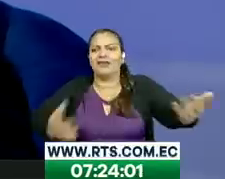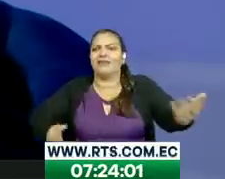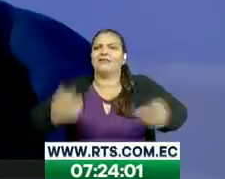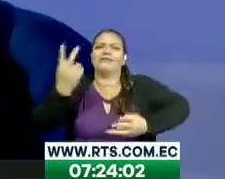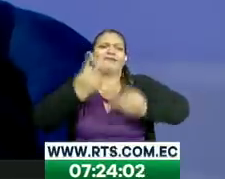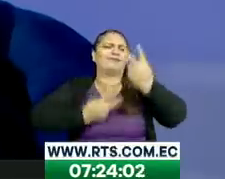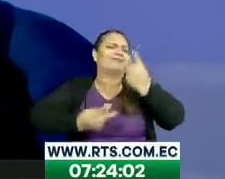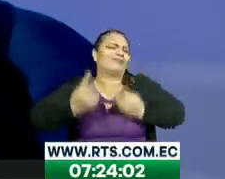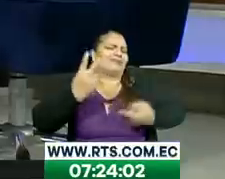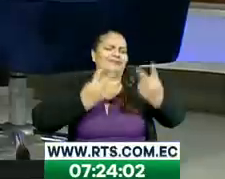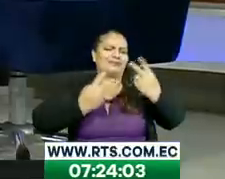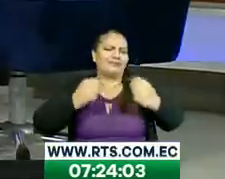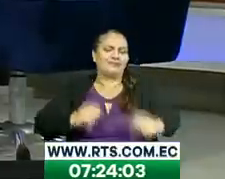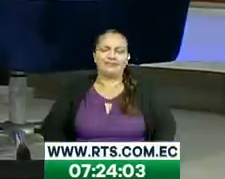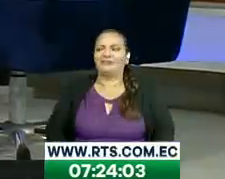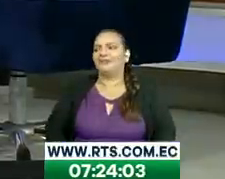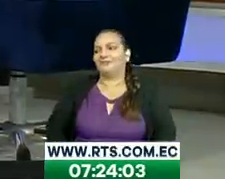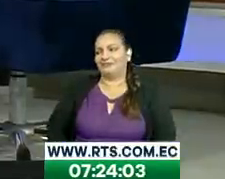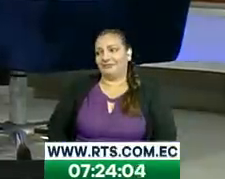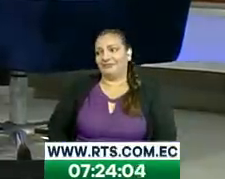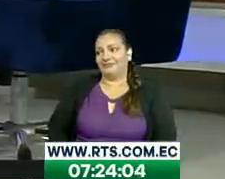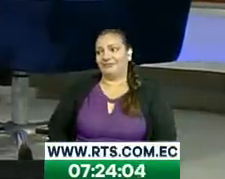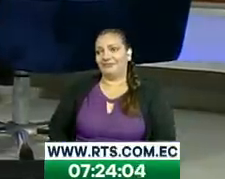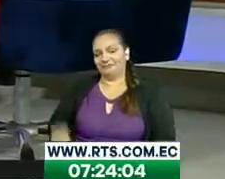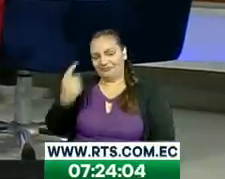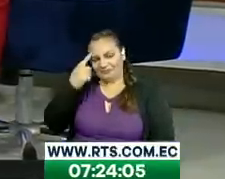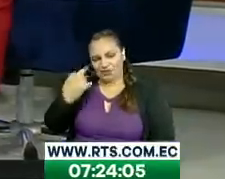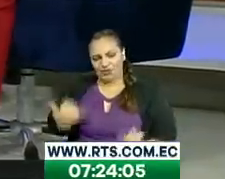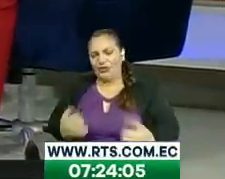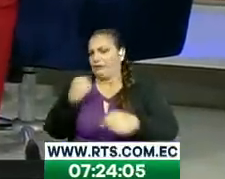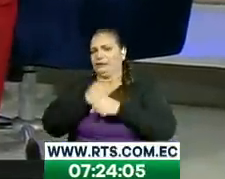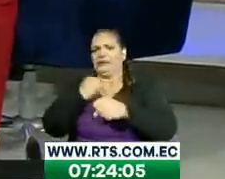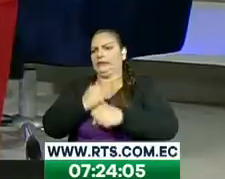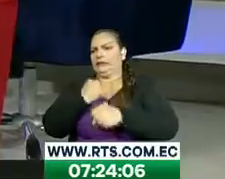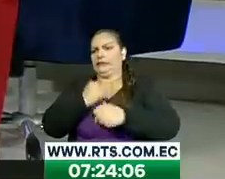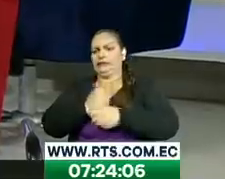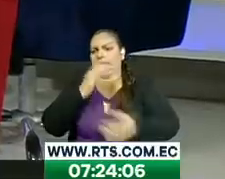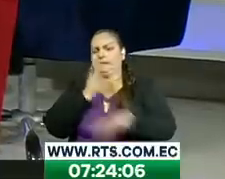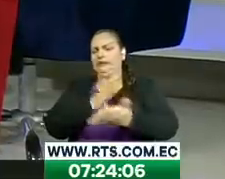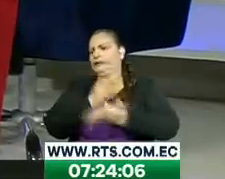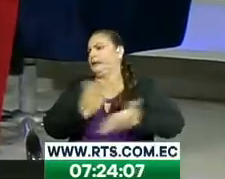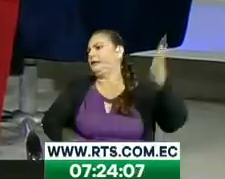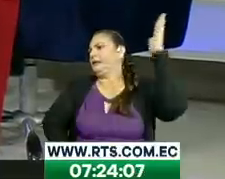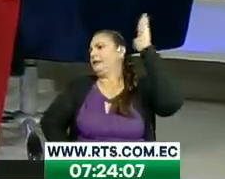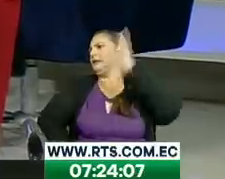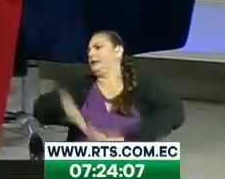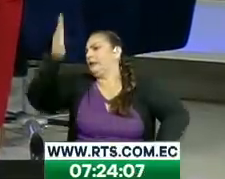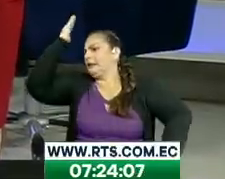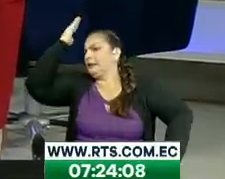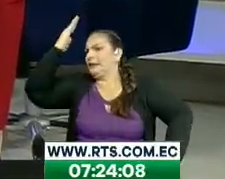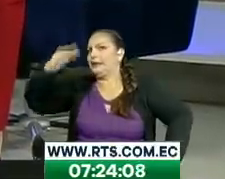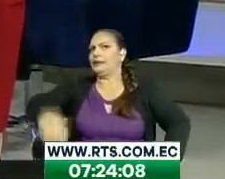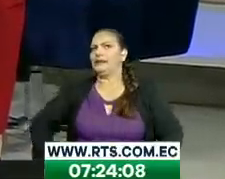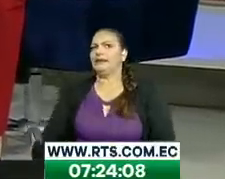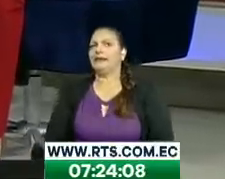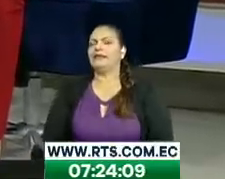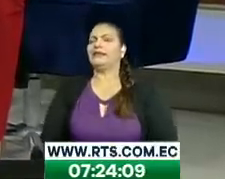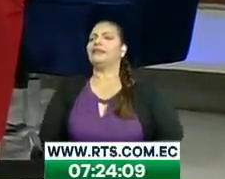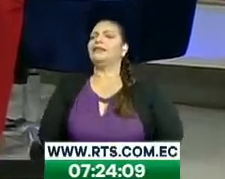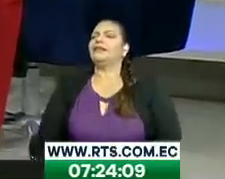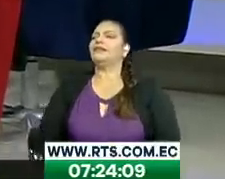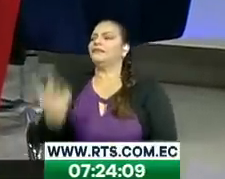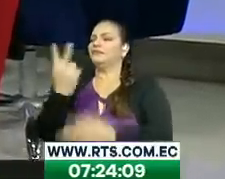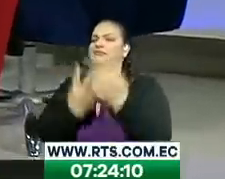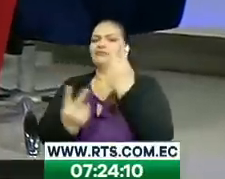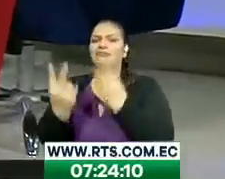el camino de cultura maravilloso no me digan más que en este momento me voy señor productor vamos a una pausa que termine el noticiero y yo comienzo mi recorrido con esos